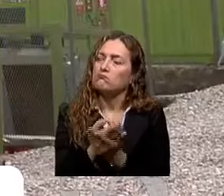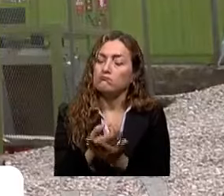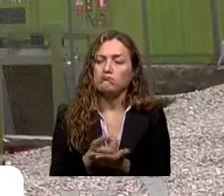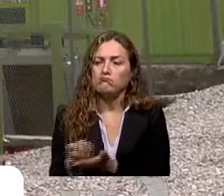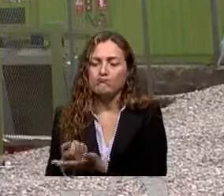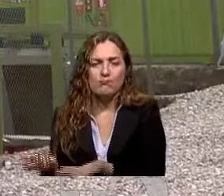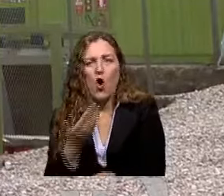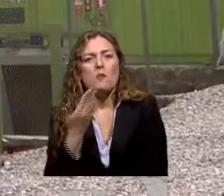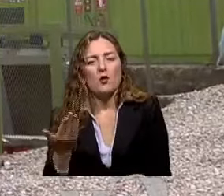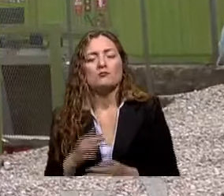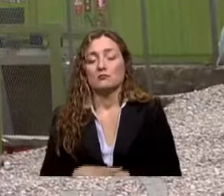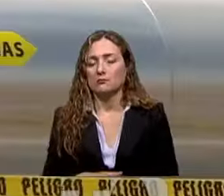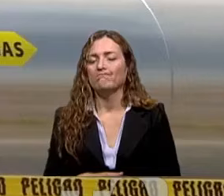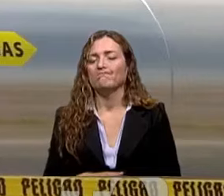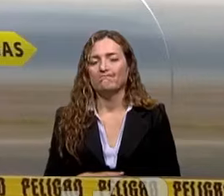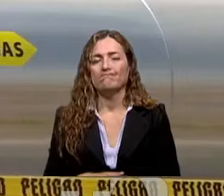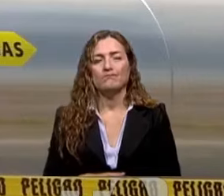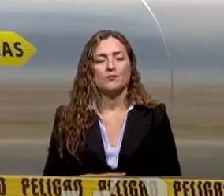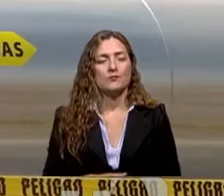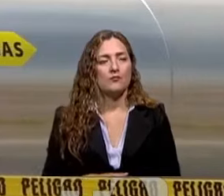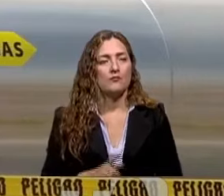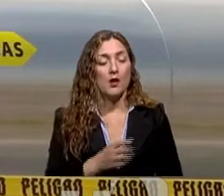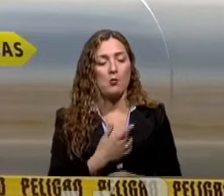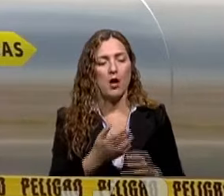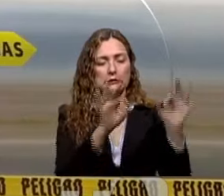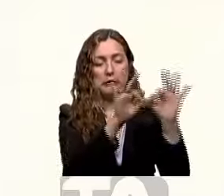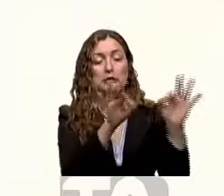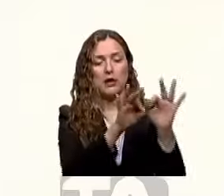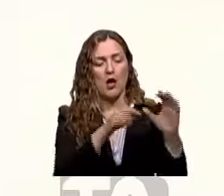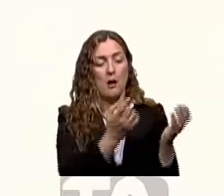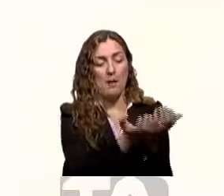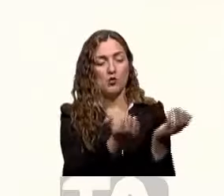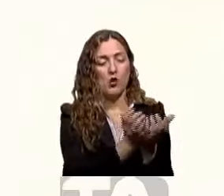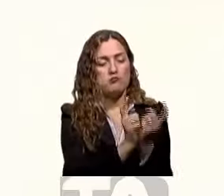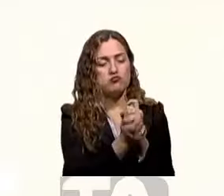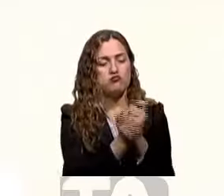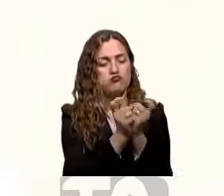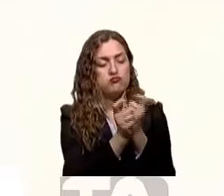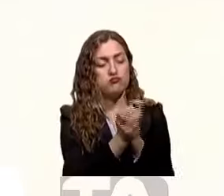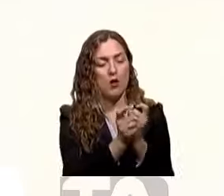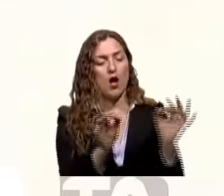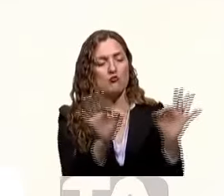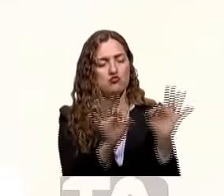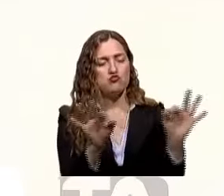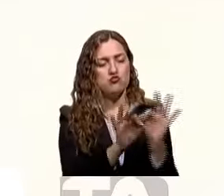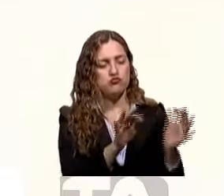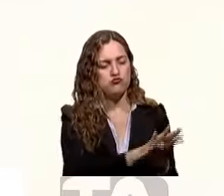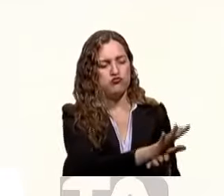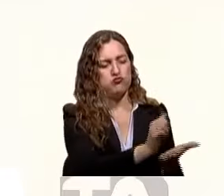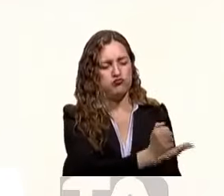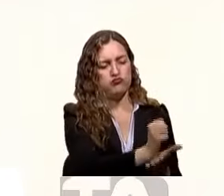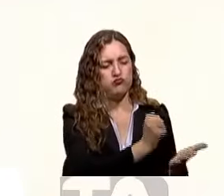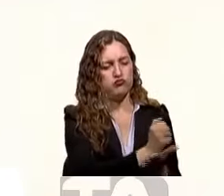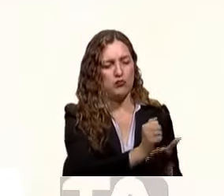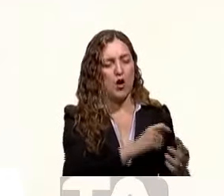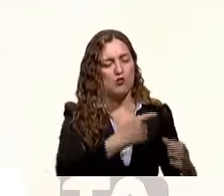agregó que el tratamiento de lixiviados generará recursos energéticos la ventaja de ese lixiviado tiene un Pero porque está es lo último